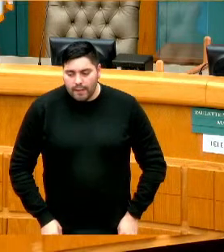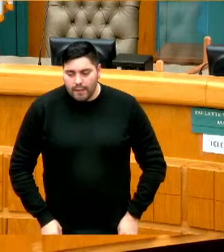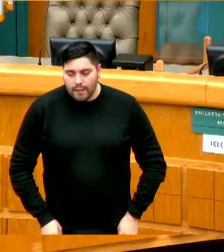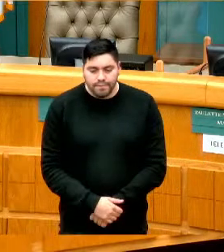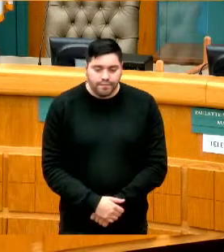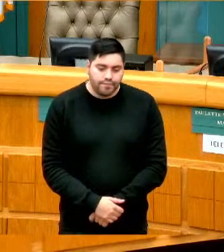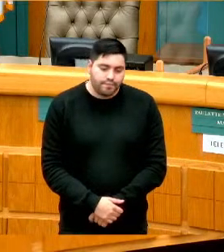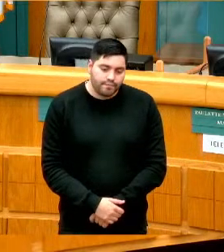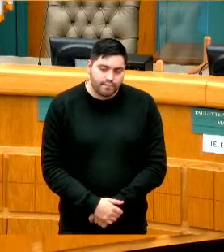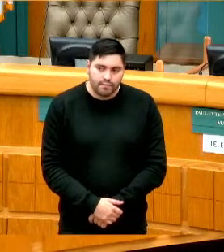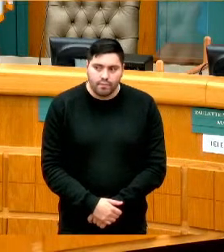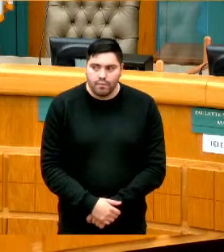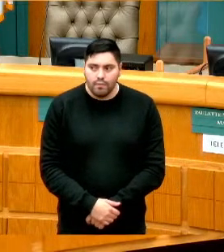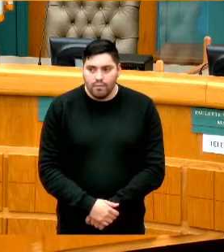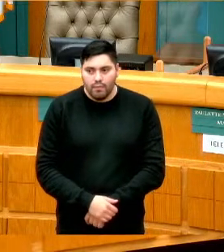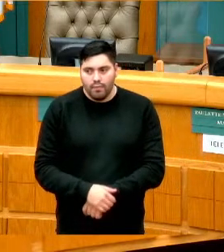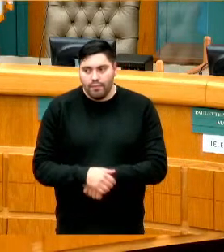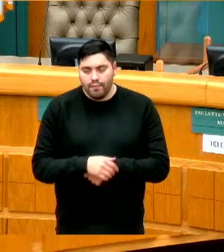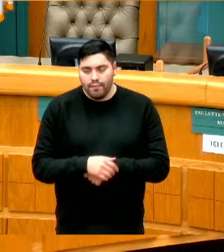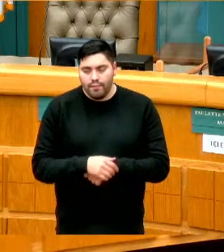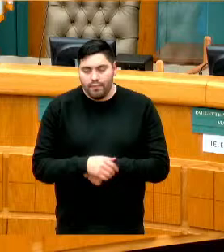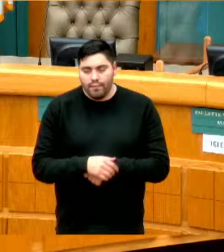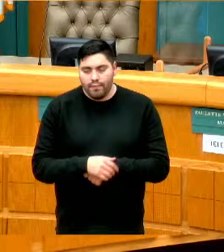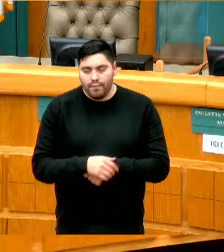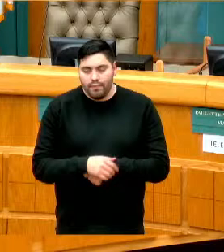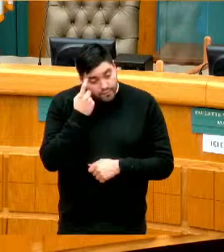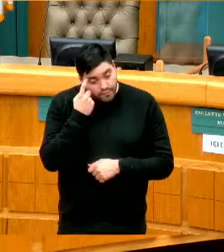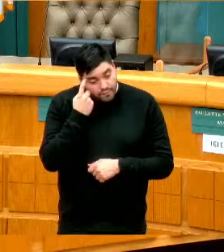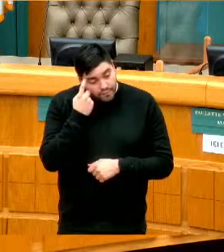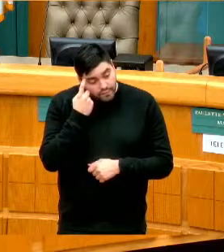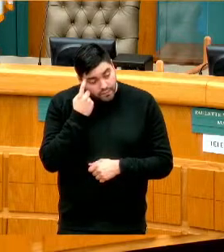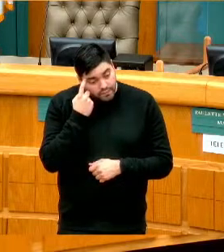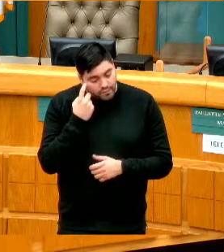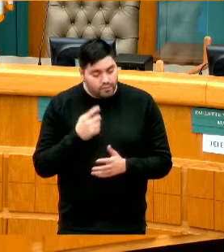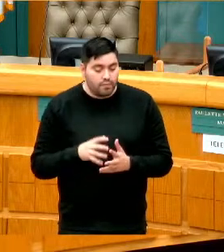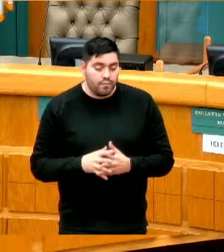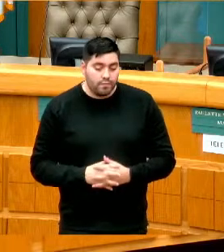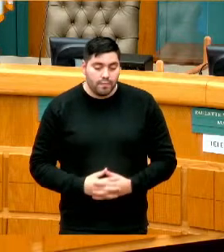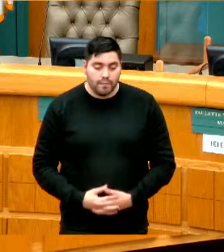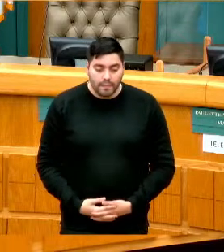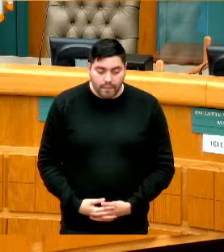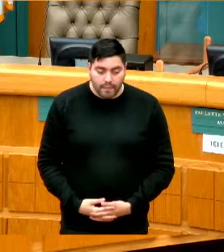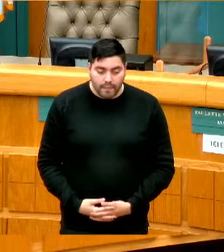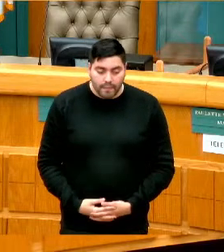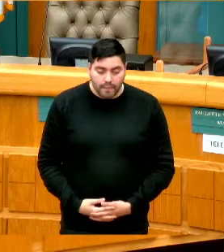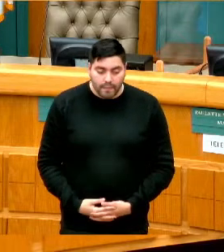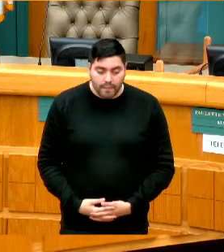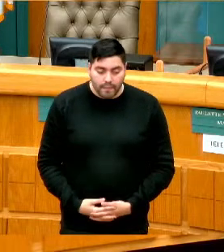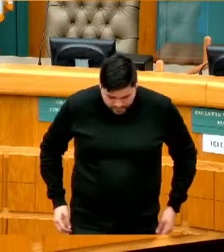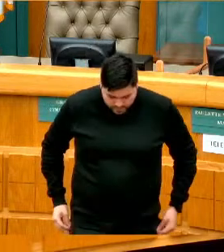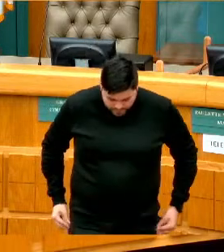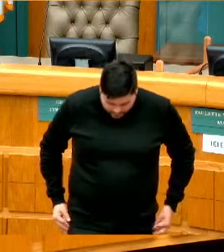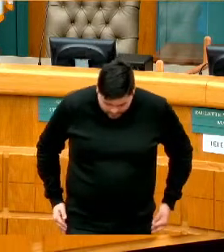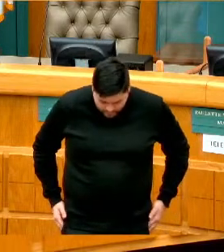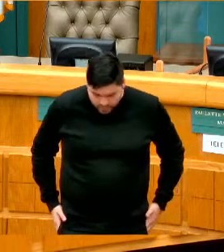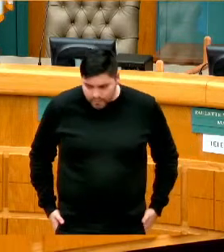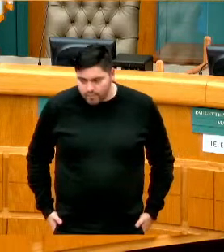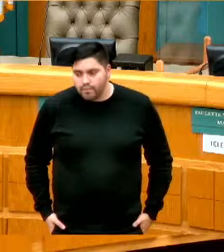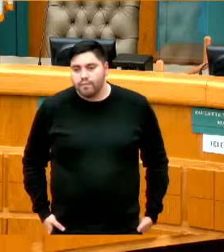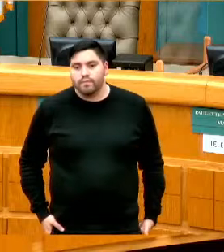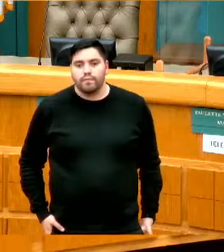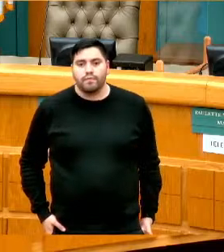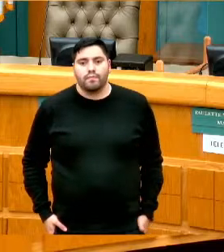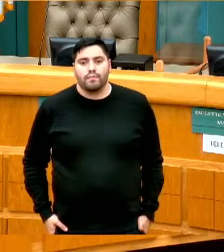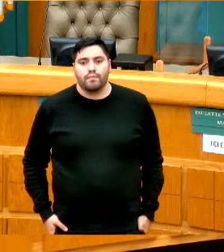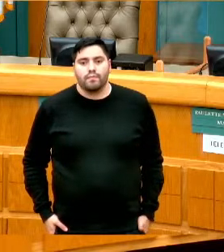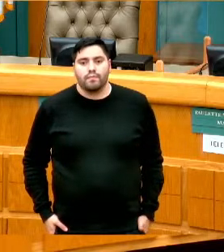activos. 42 personas continúan en el hospital, 17 están en la unidad de cuidados intensivos. 1,091 personas son casos aún